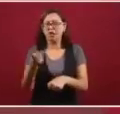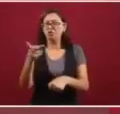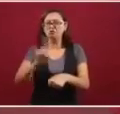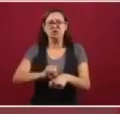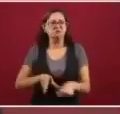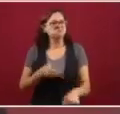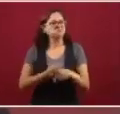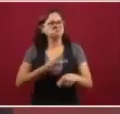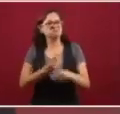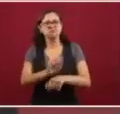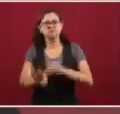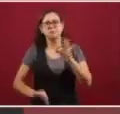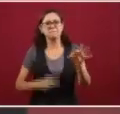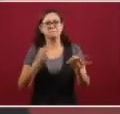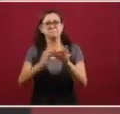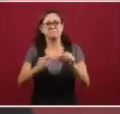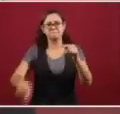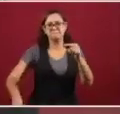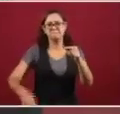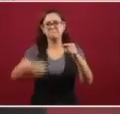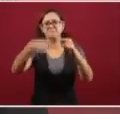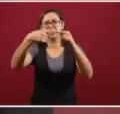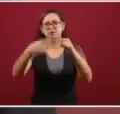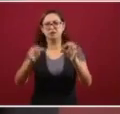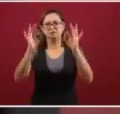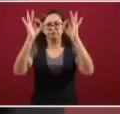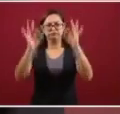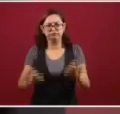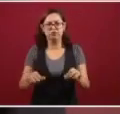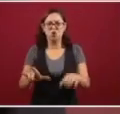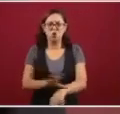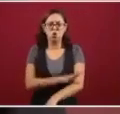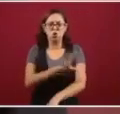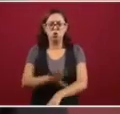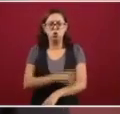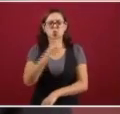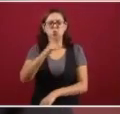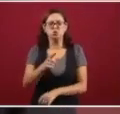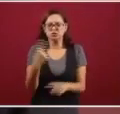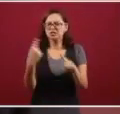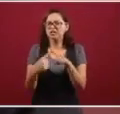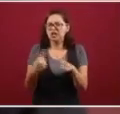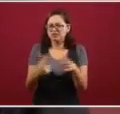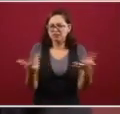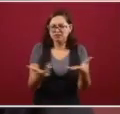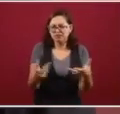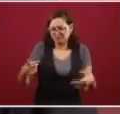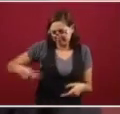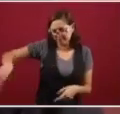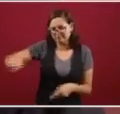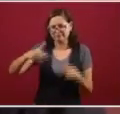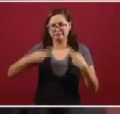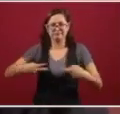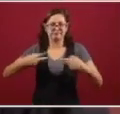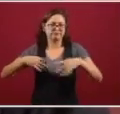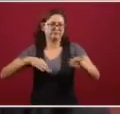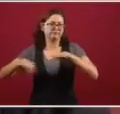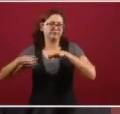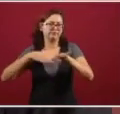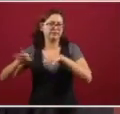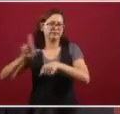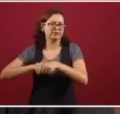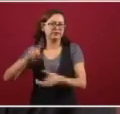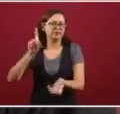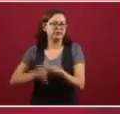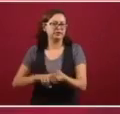nuevo la energía eléctrica, por los trabajadores de la Comisión Federal de